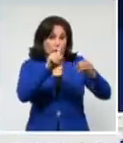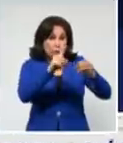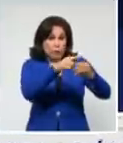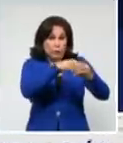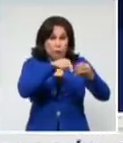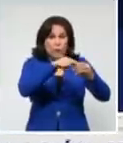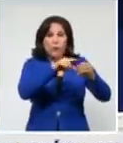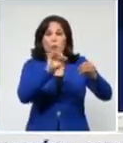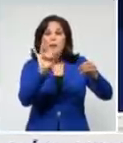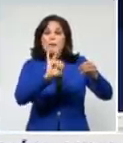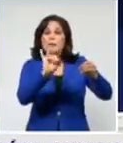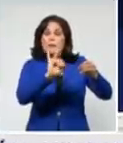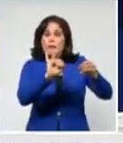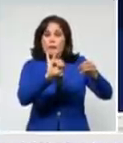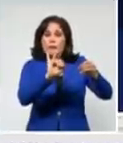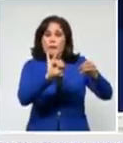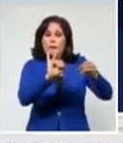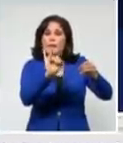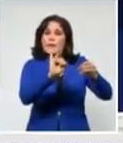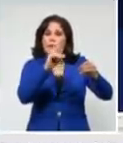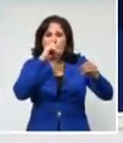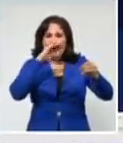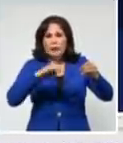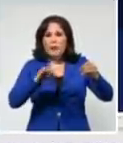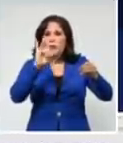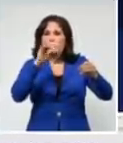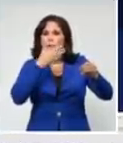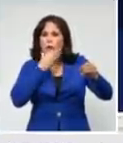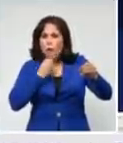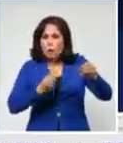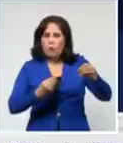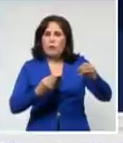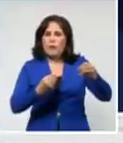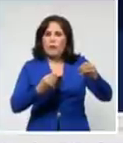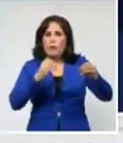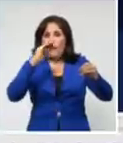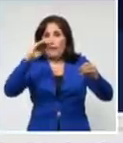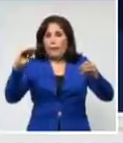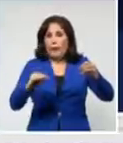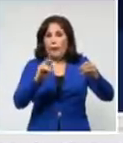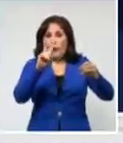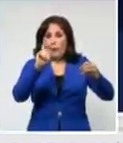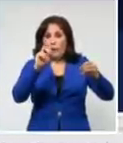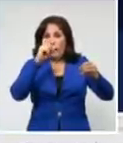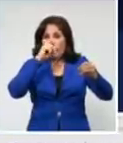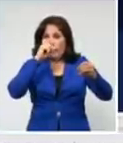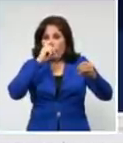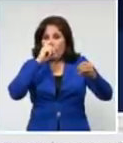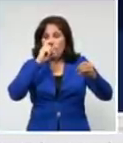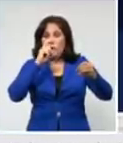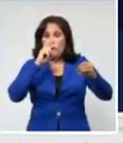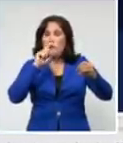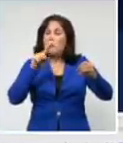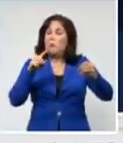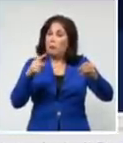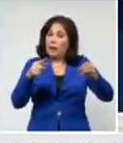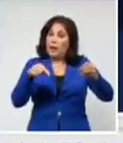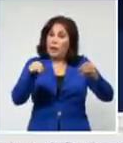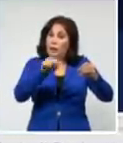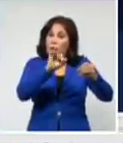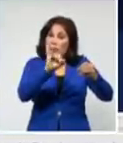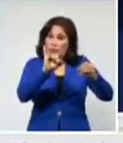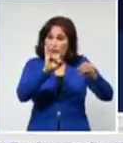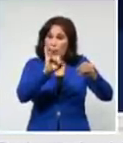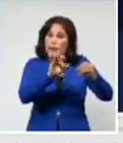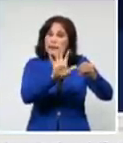7 niños, 7 jóvenes menores de 20 años, pero de estos 7,